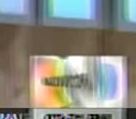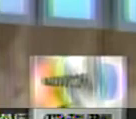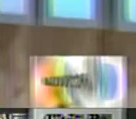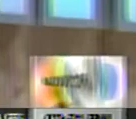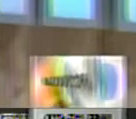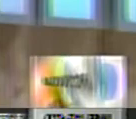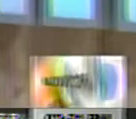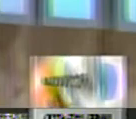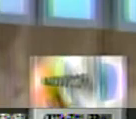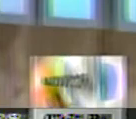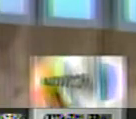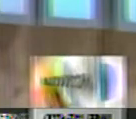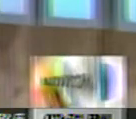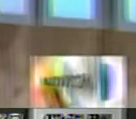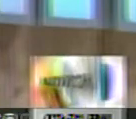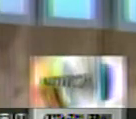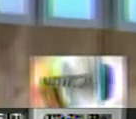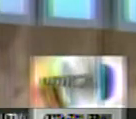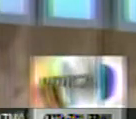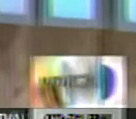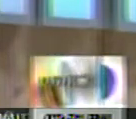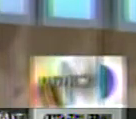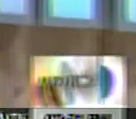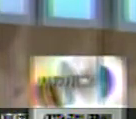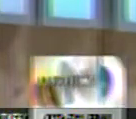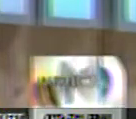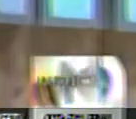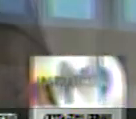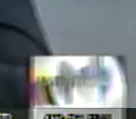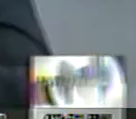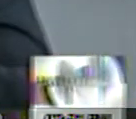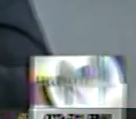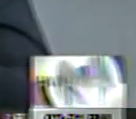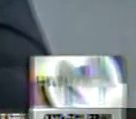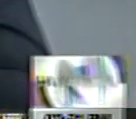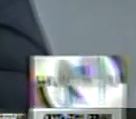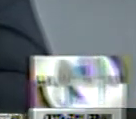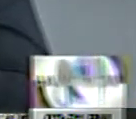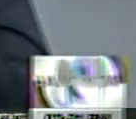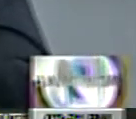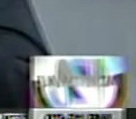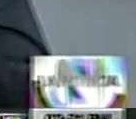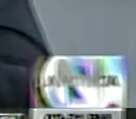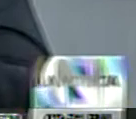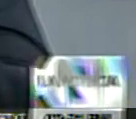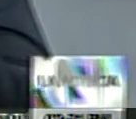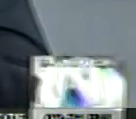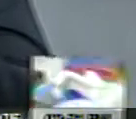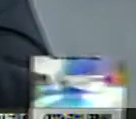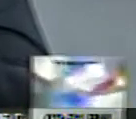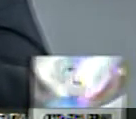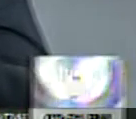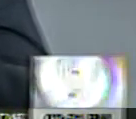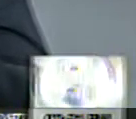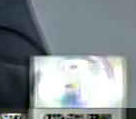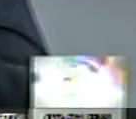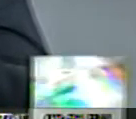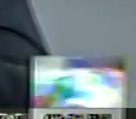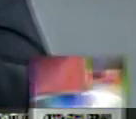han sido las fortalezas y las debilidades del proceso revolucionario? El proceso revolucionario tiene extraordinarias